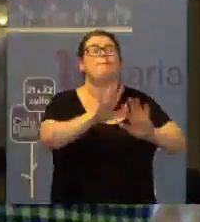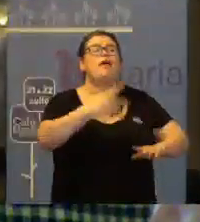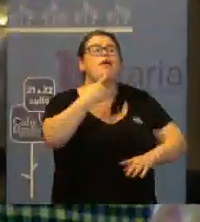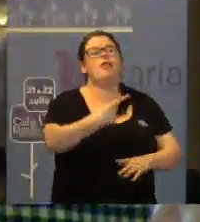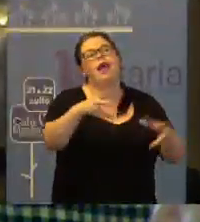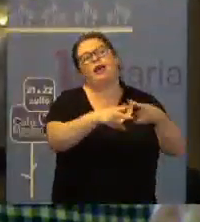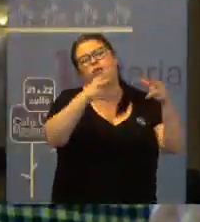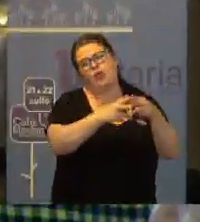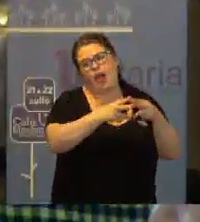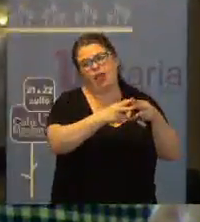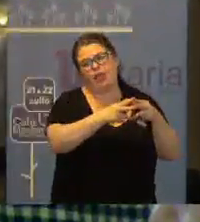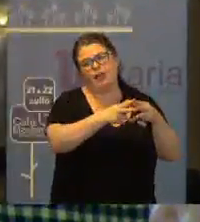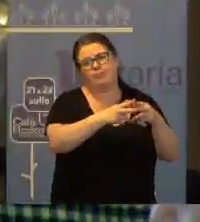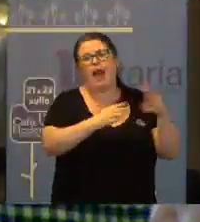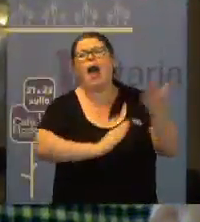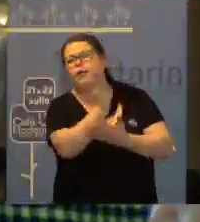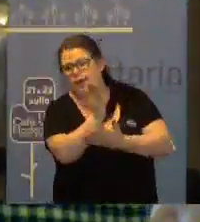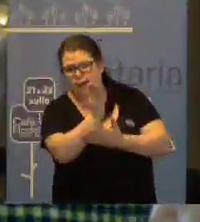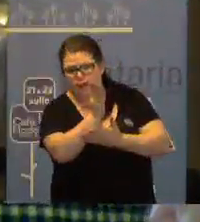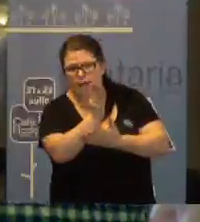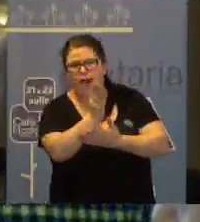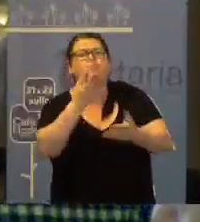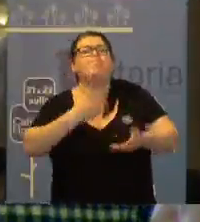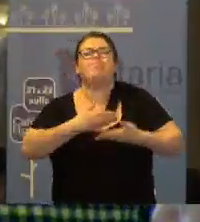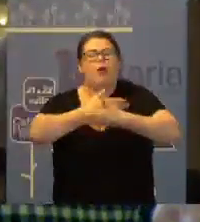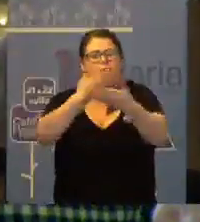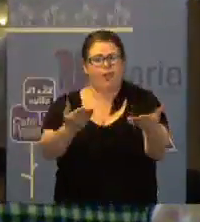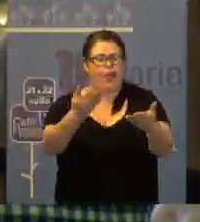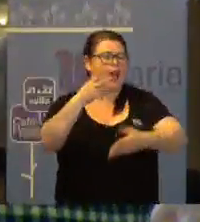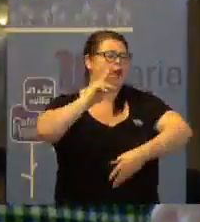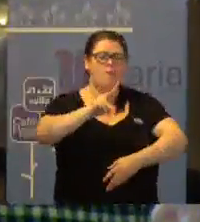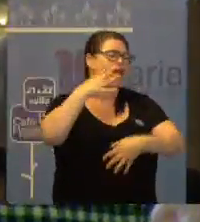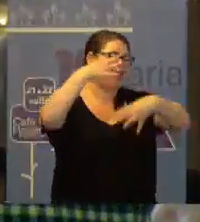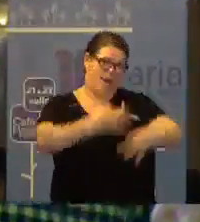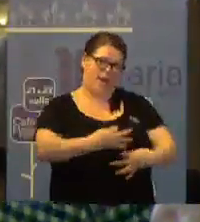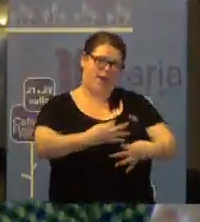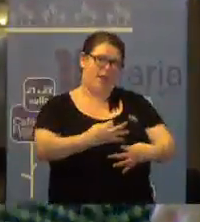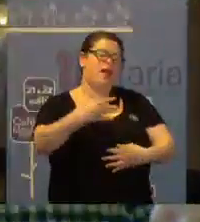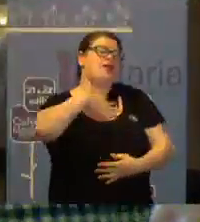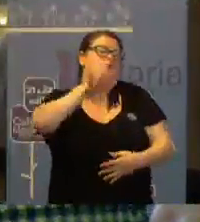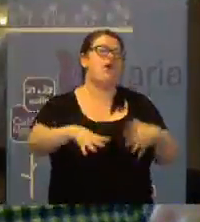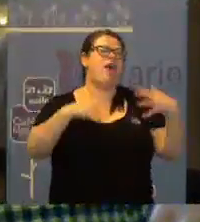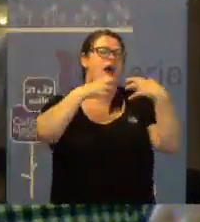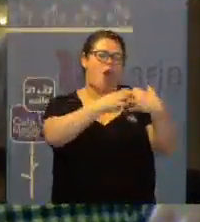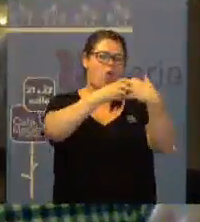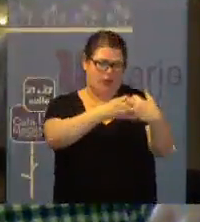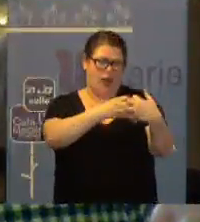unha alternativa e que a vexa creíble e que poida loitar por